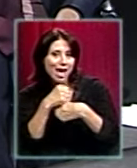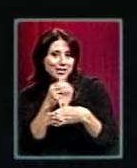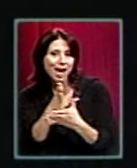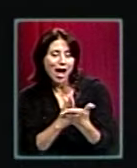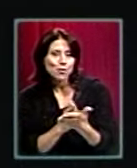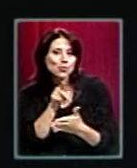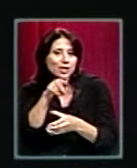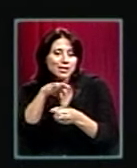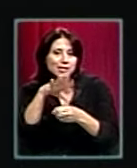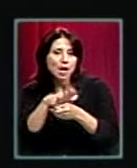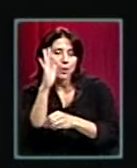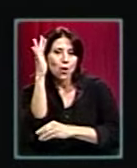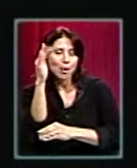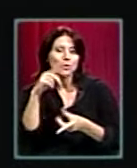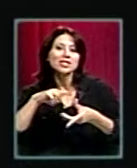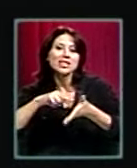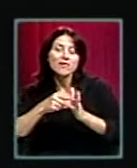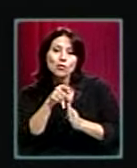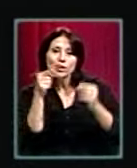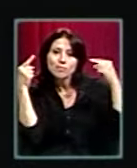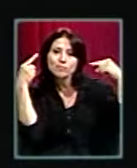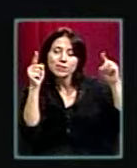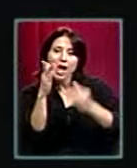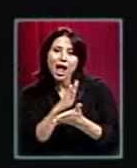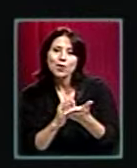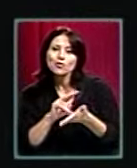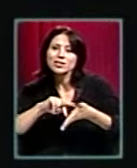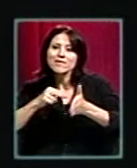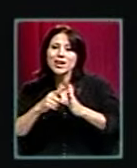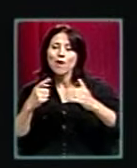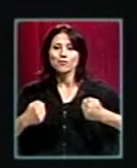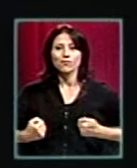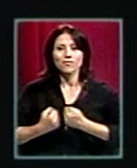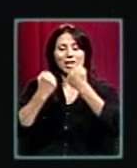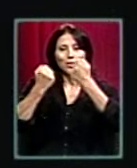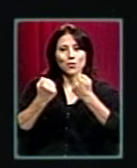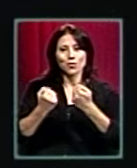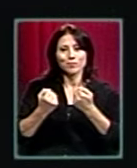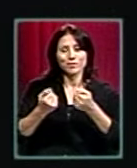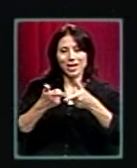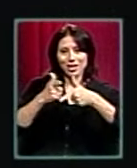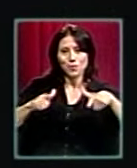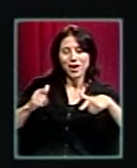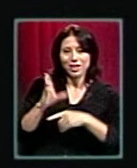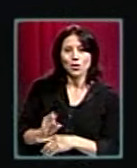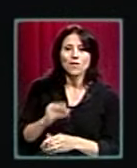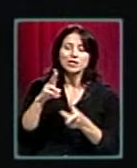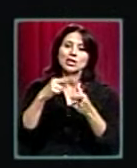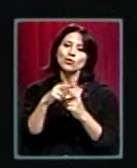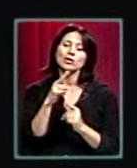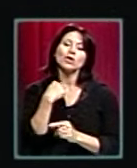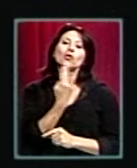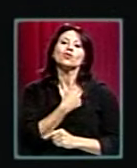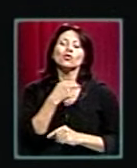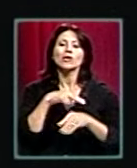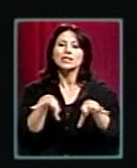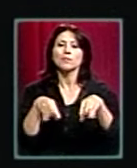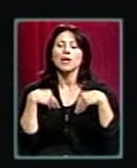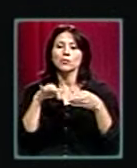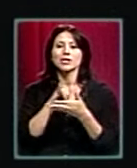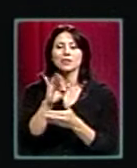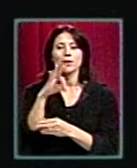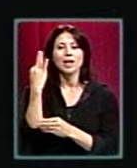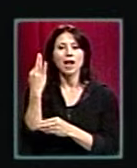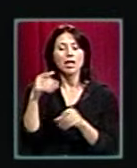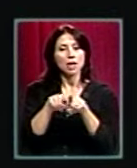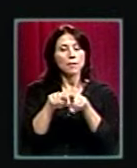que va a realizar algo, eso es un reto en el lenguaje de los jóvenes. Entonces lo aceptamos de esa manera y por otro lado